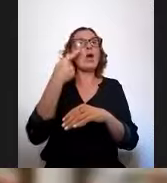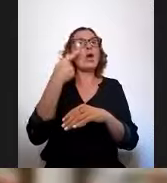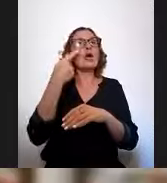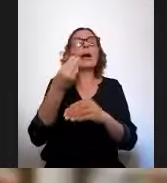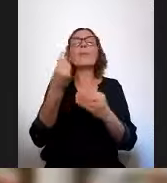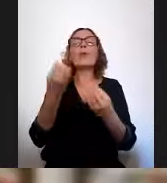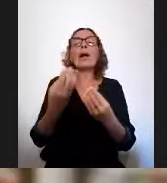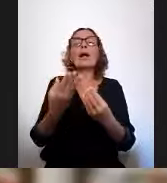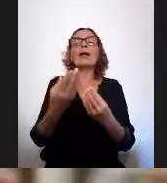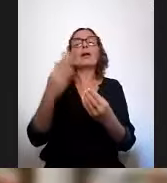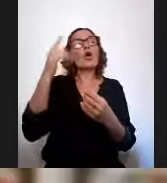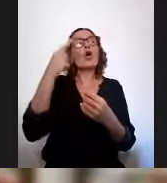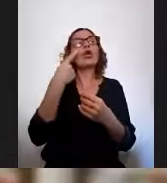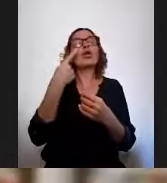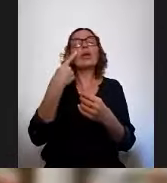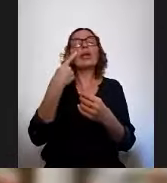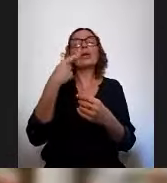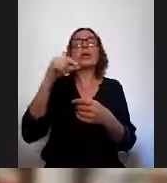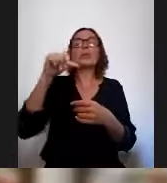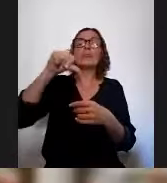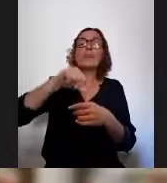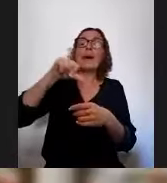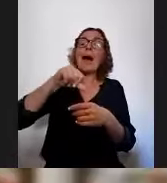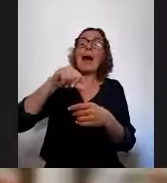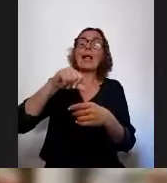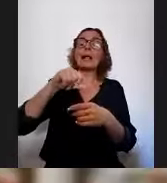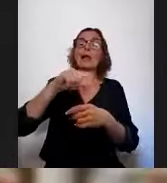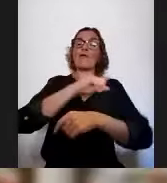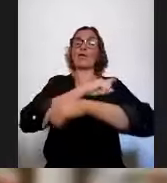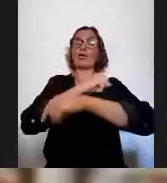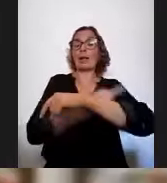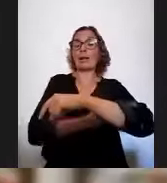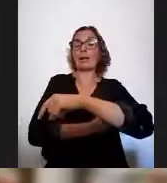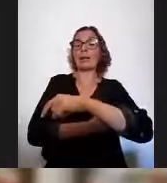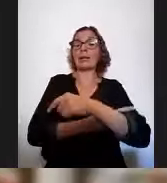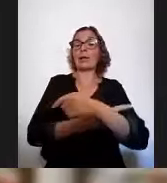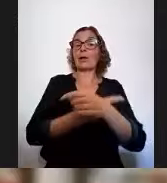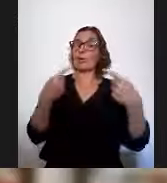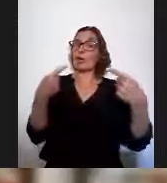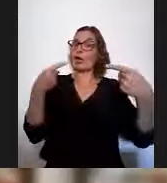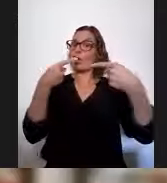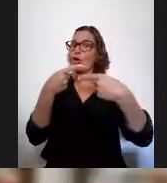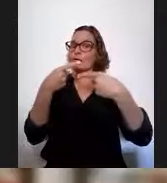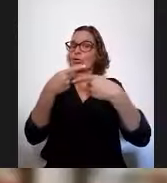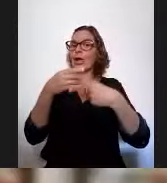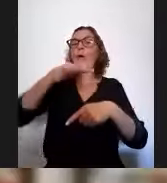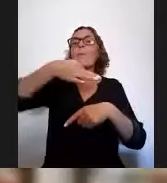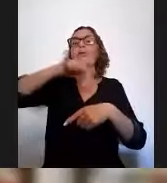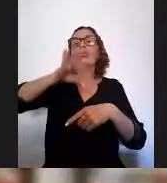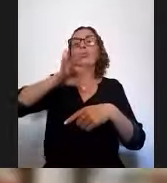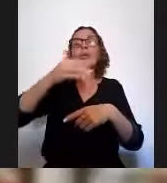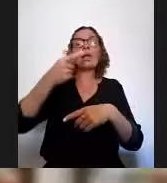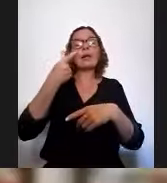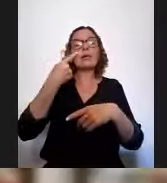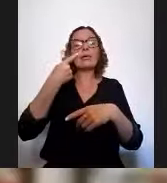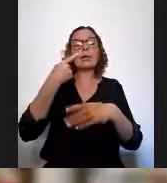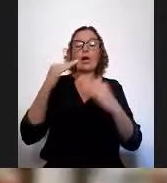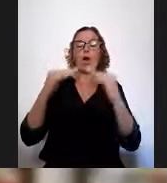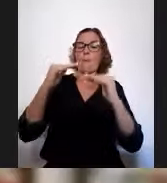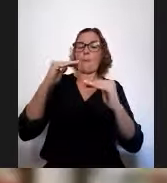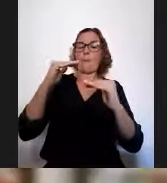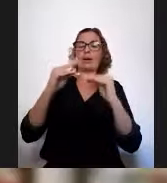nuestras debilidades, nuestras fortalezas, nuestras amenazas, oportunidades. Comparemos,